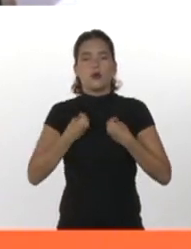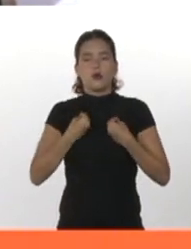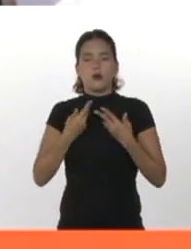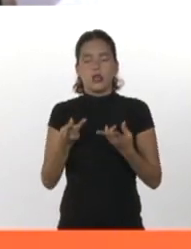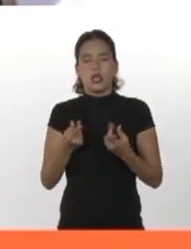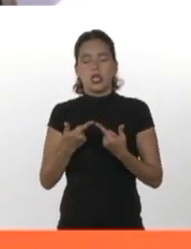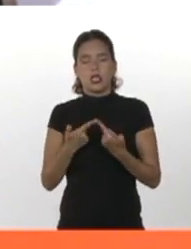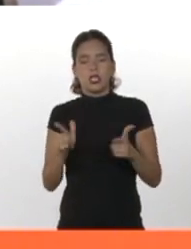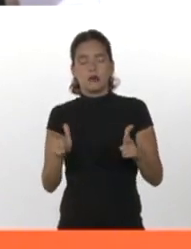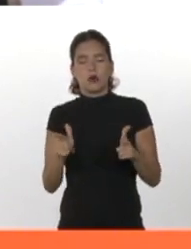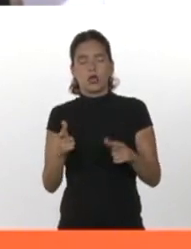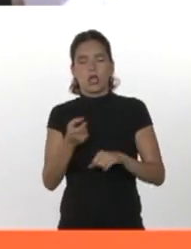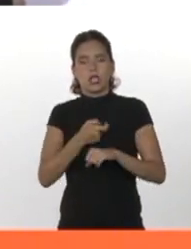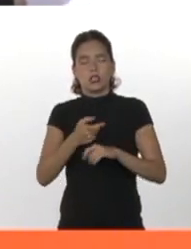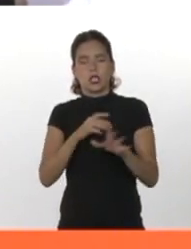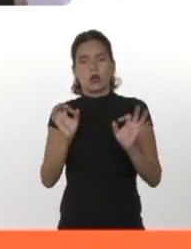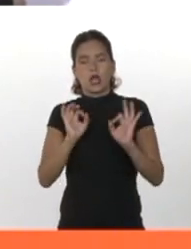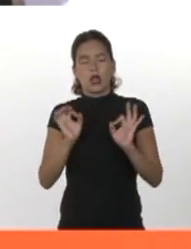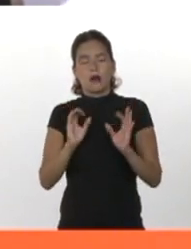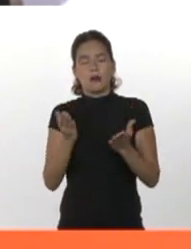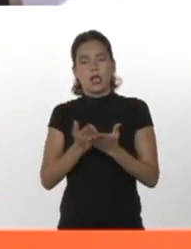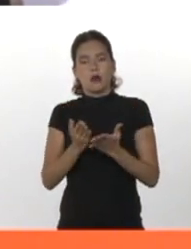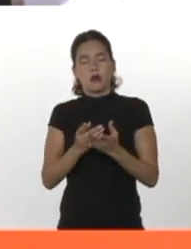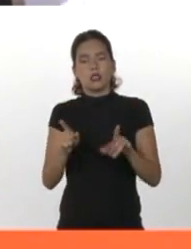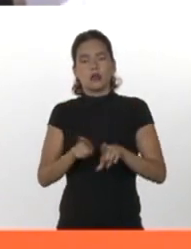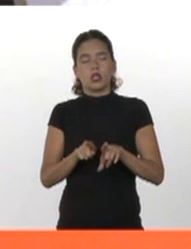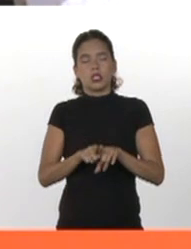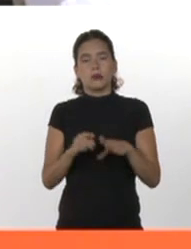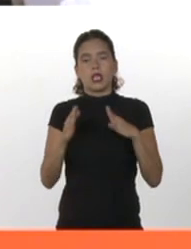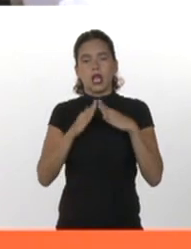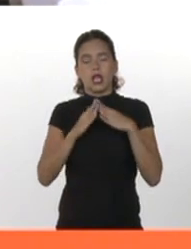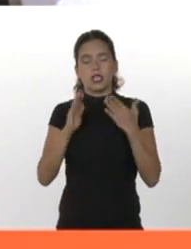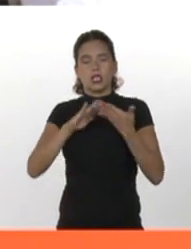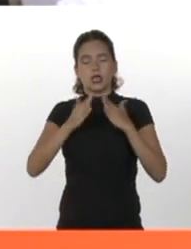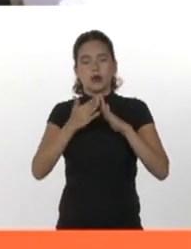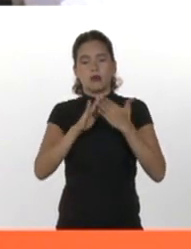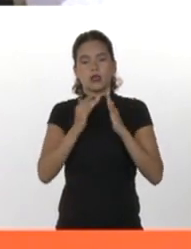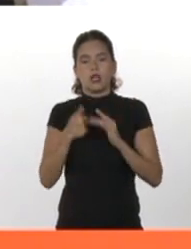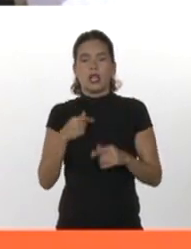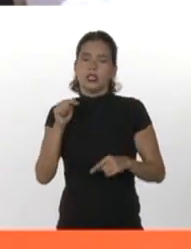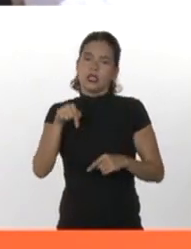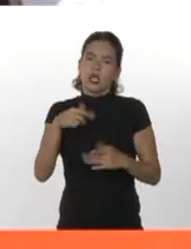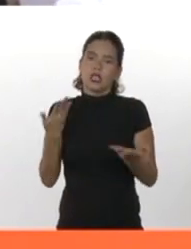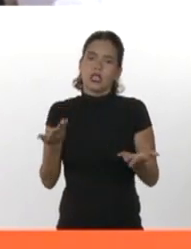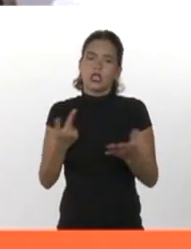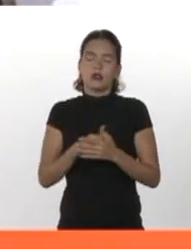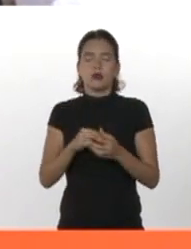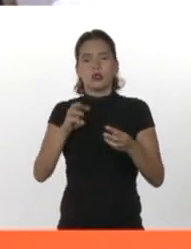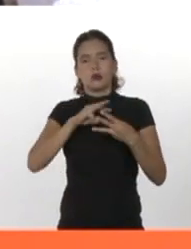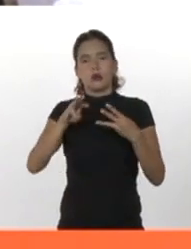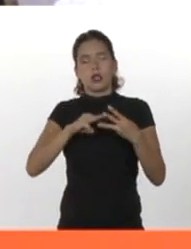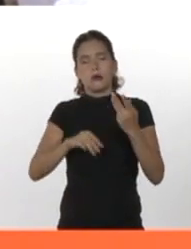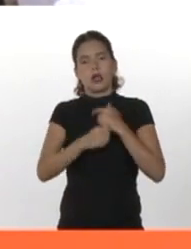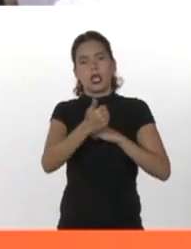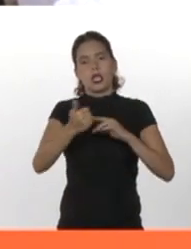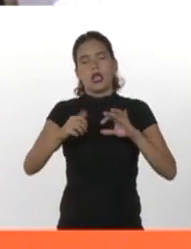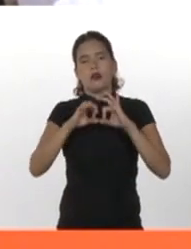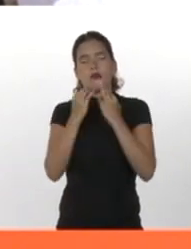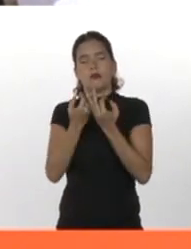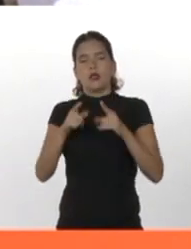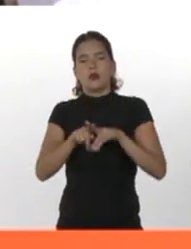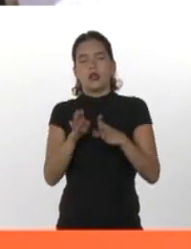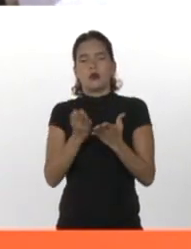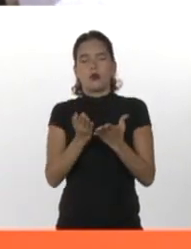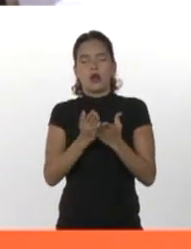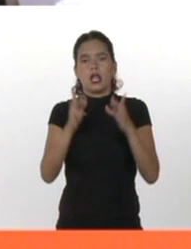democracia no solo en la escuela, sino también en la casa y en la comunidad. Hasta aquí nuestro programa de Cada Familia y una